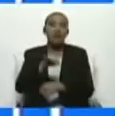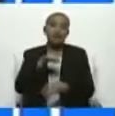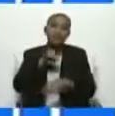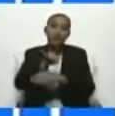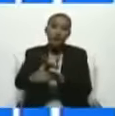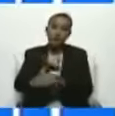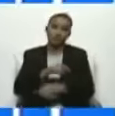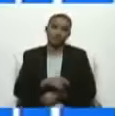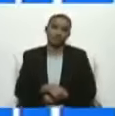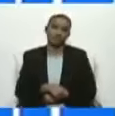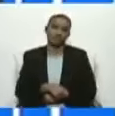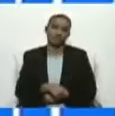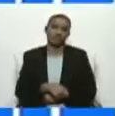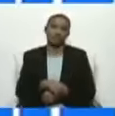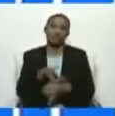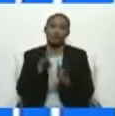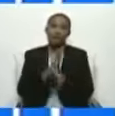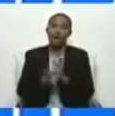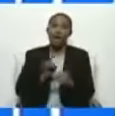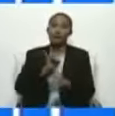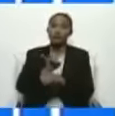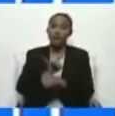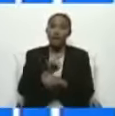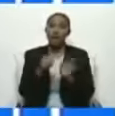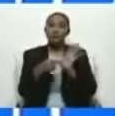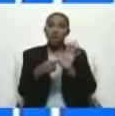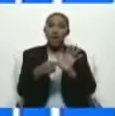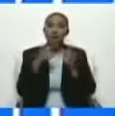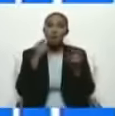para que sobre esa matriz del fraude